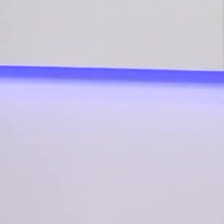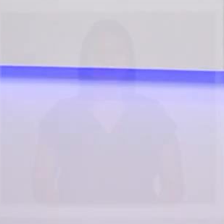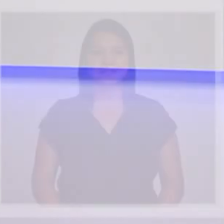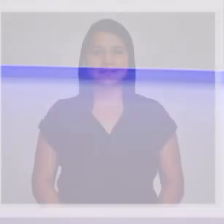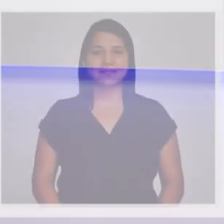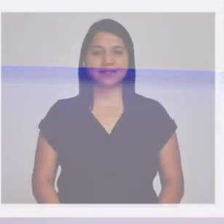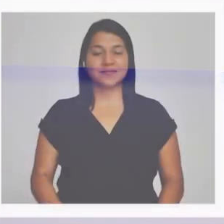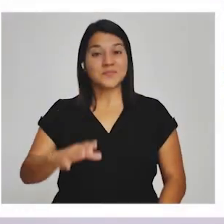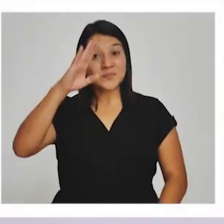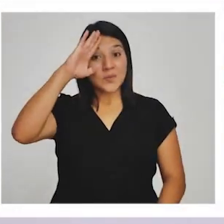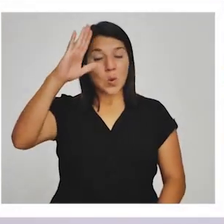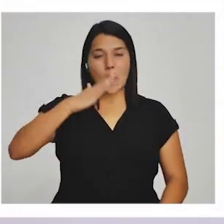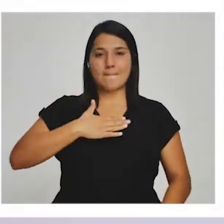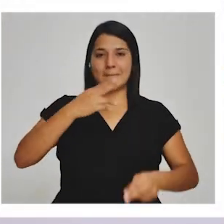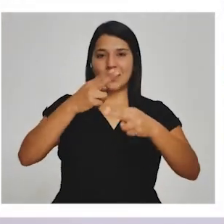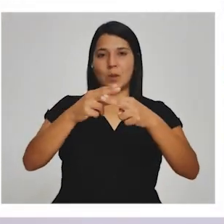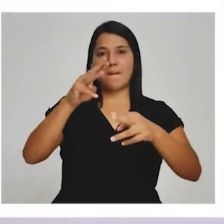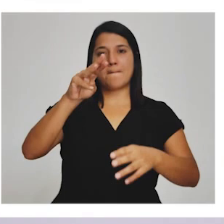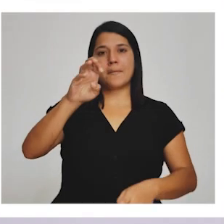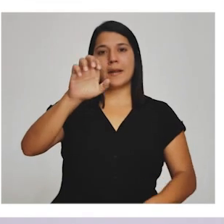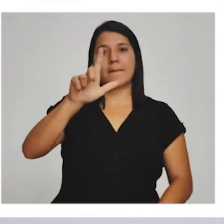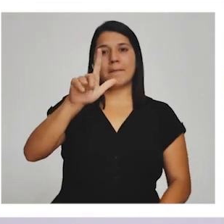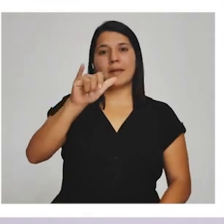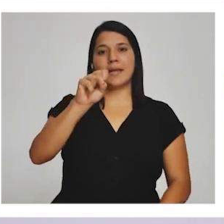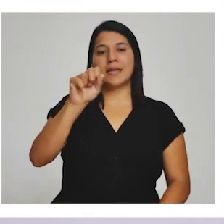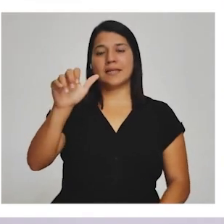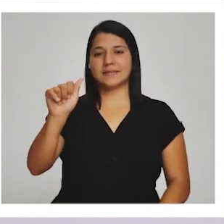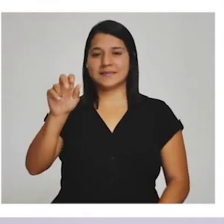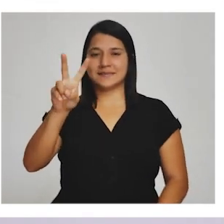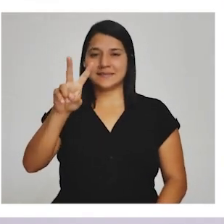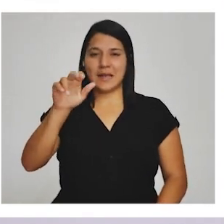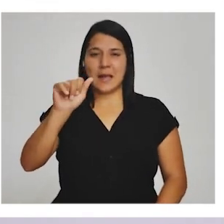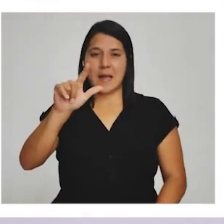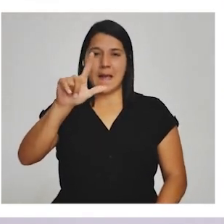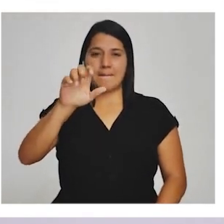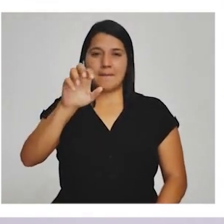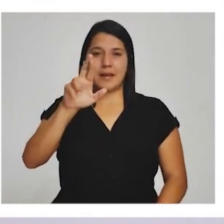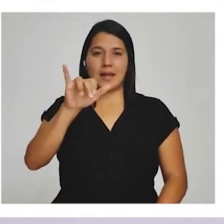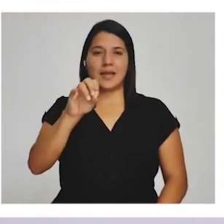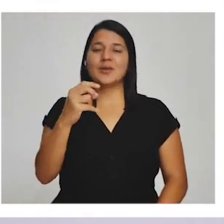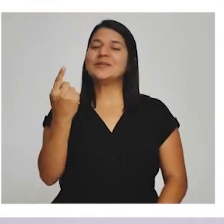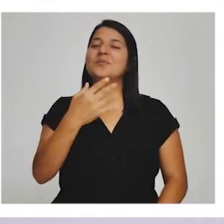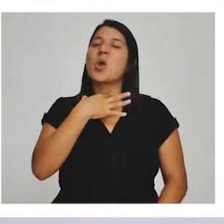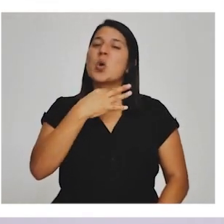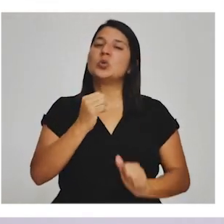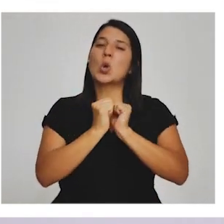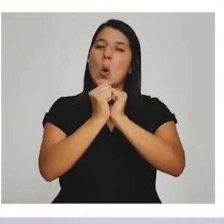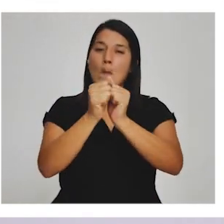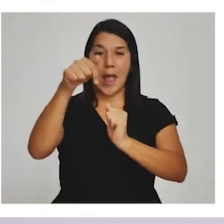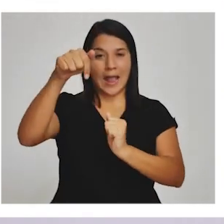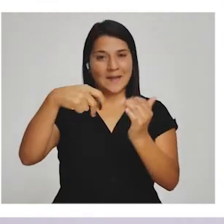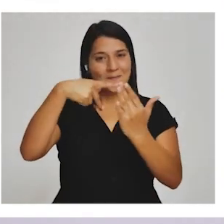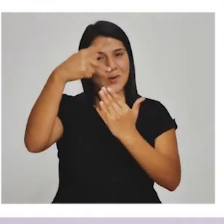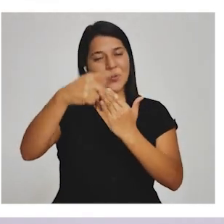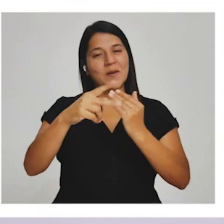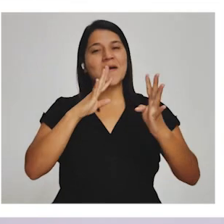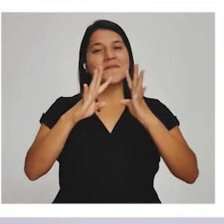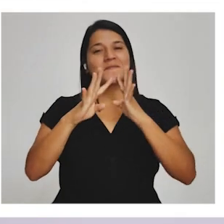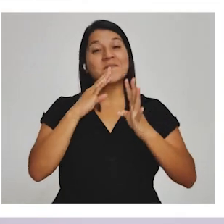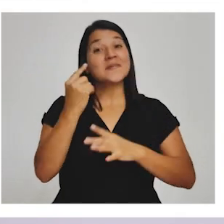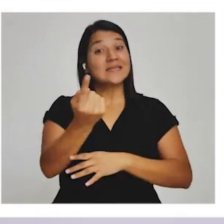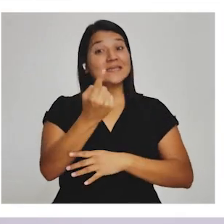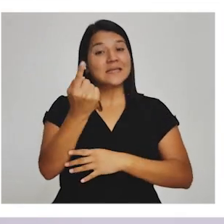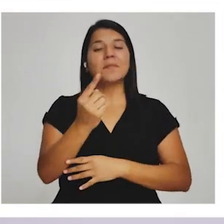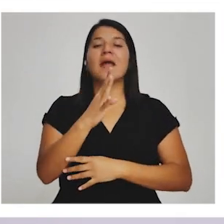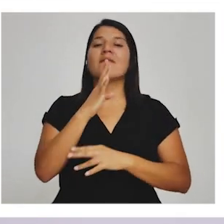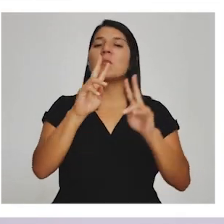Hola, ¿qué tal? Les saluda Melissa Valerio. Como siempre es un gusto acompañarle en el programa Conversamos, en donde siempre hablamos temas de actualidad